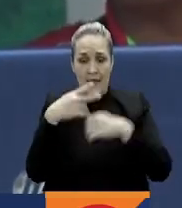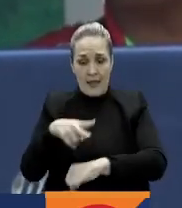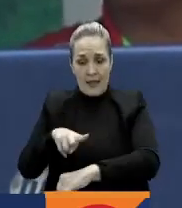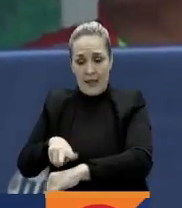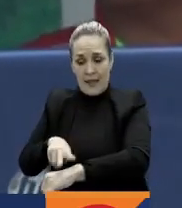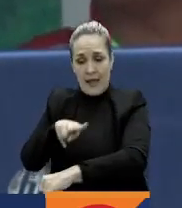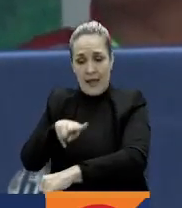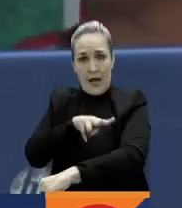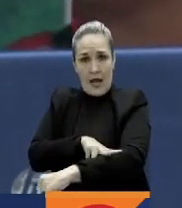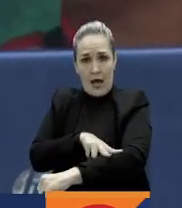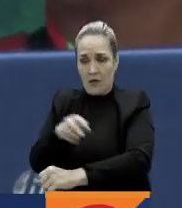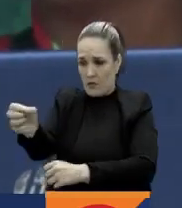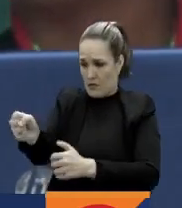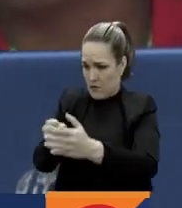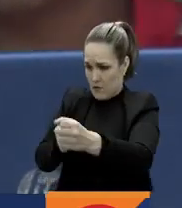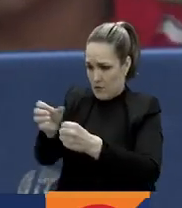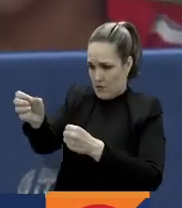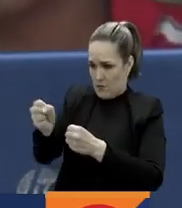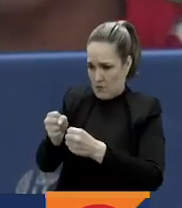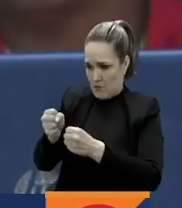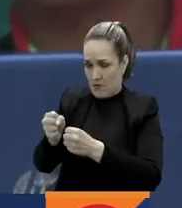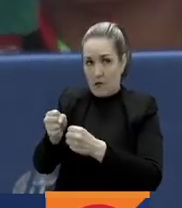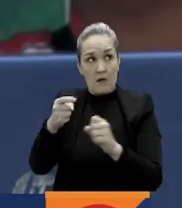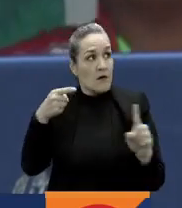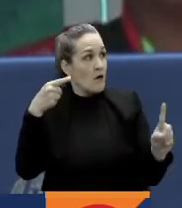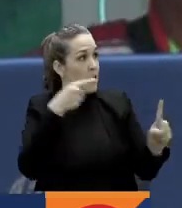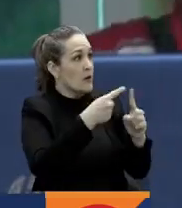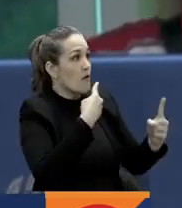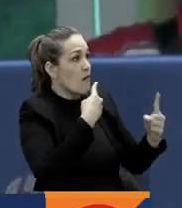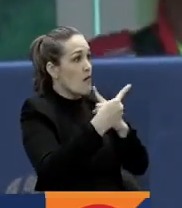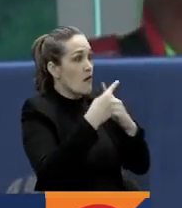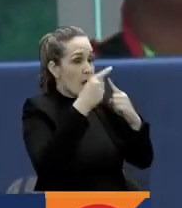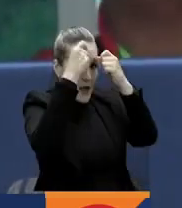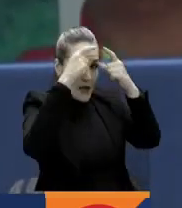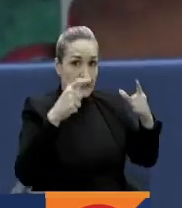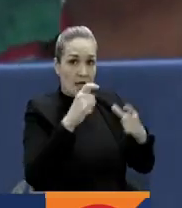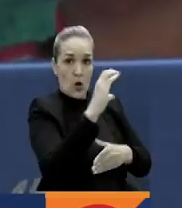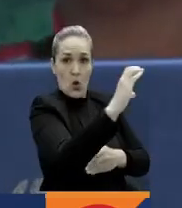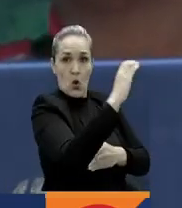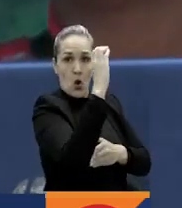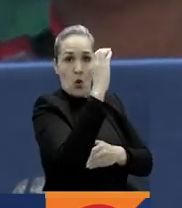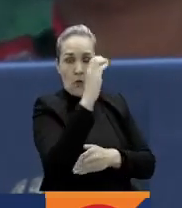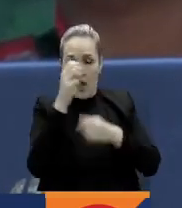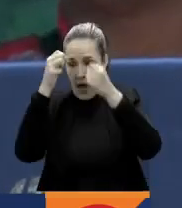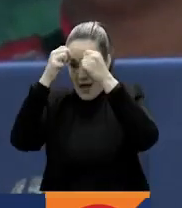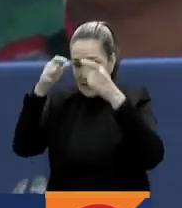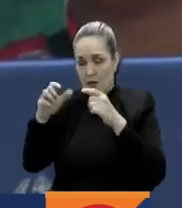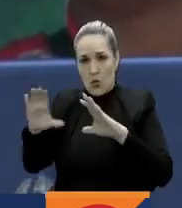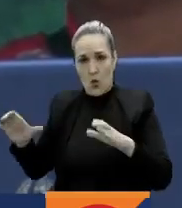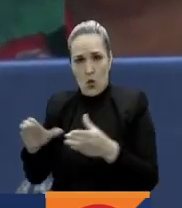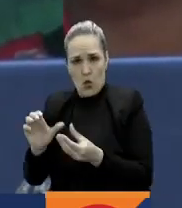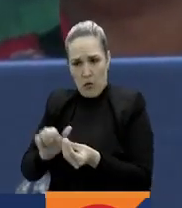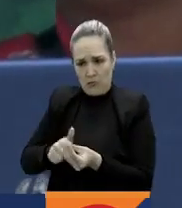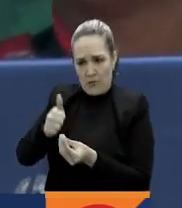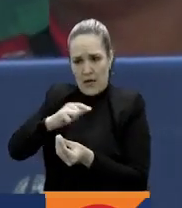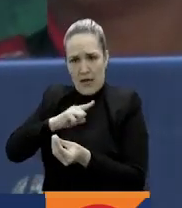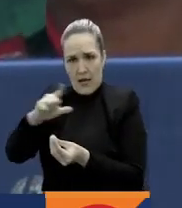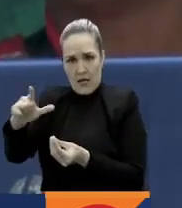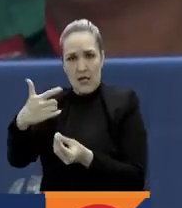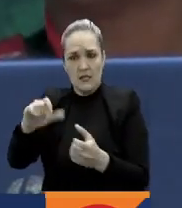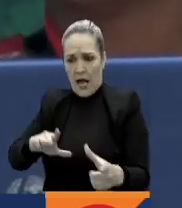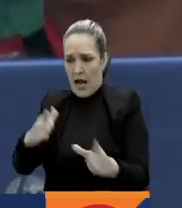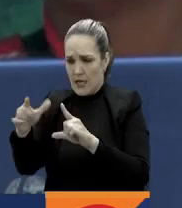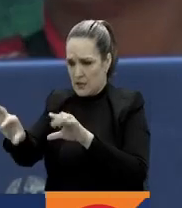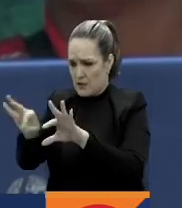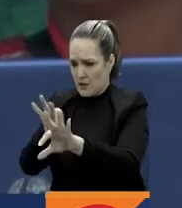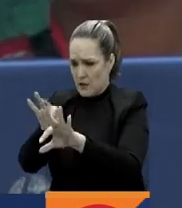mesa de diálogo con el Estado colombiano en cabeza del Gobierno Nacional ya están listos para el 16 de